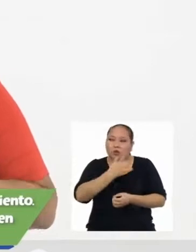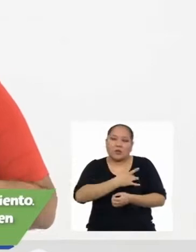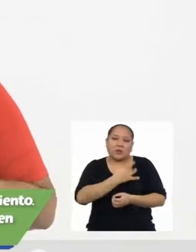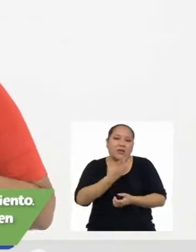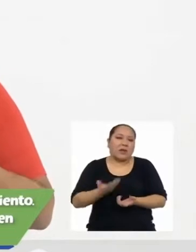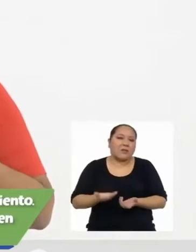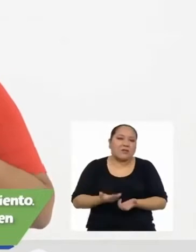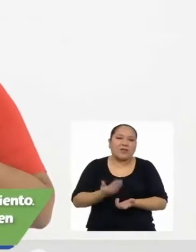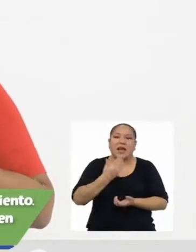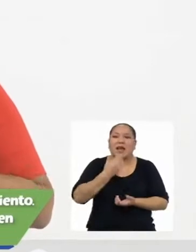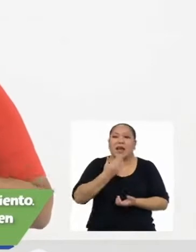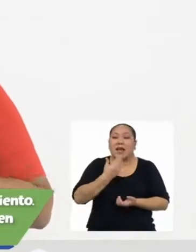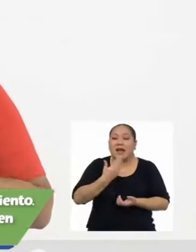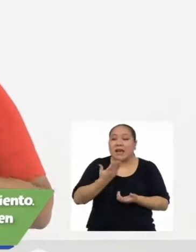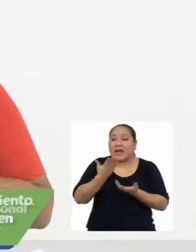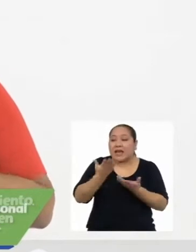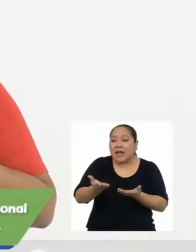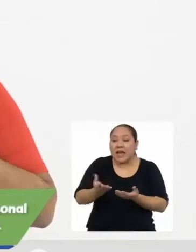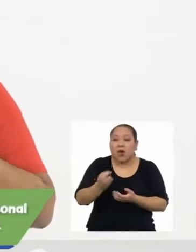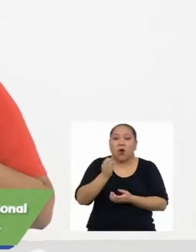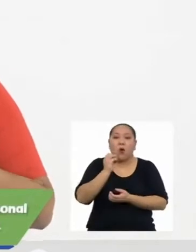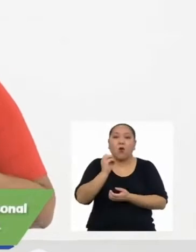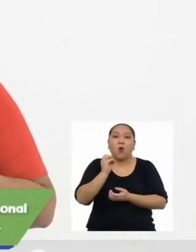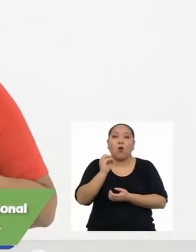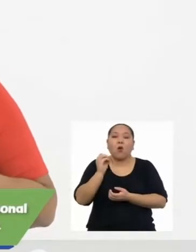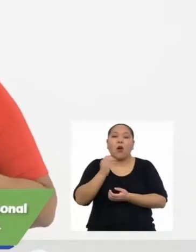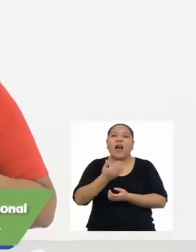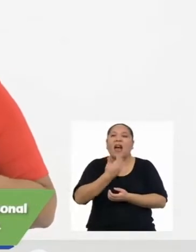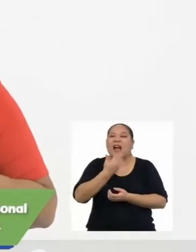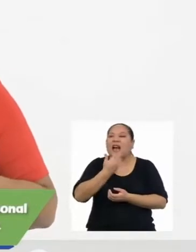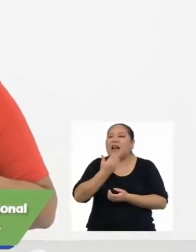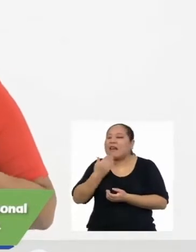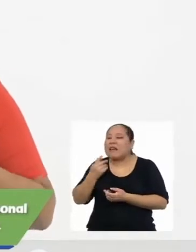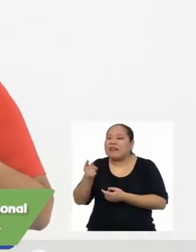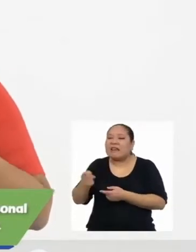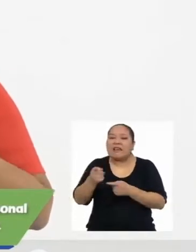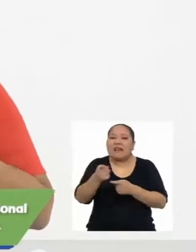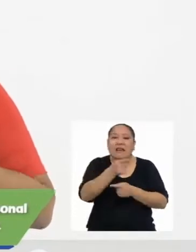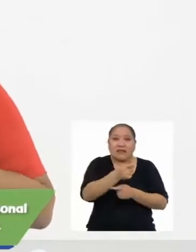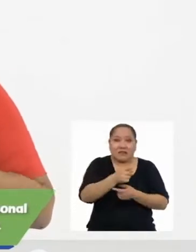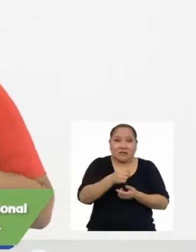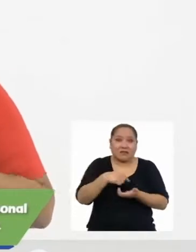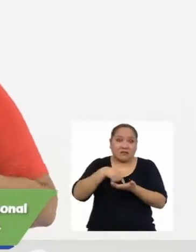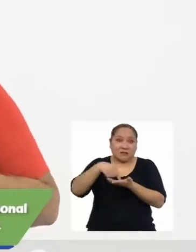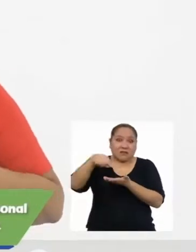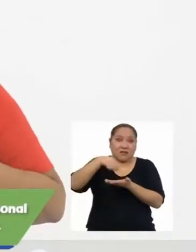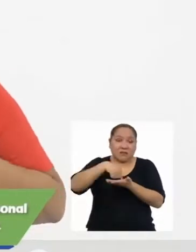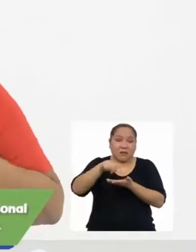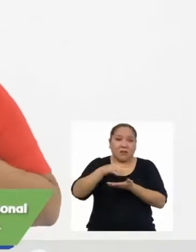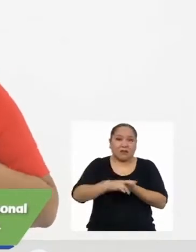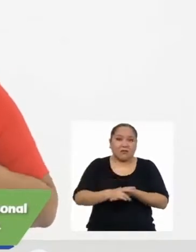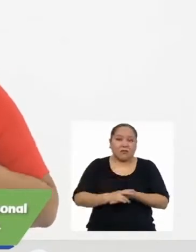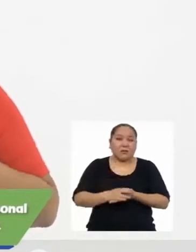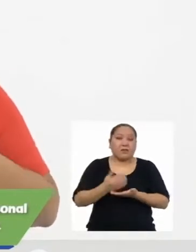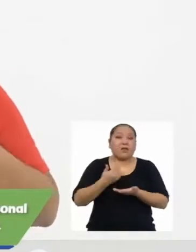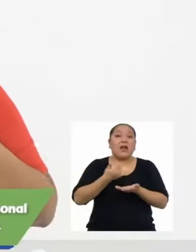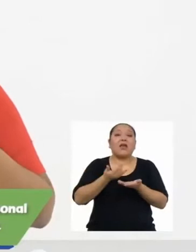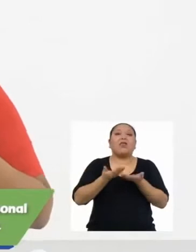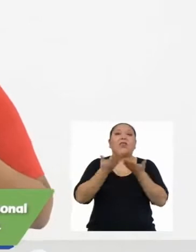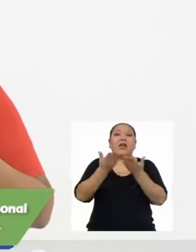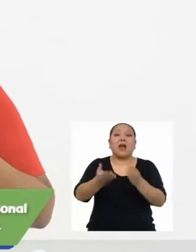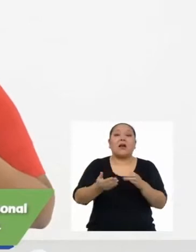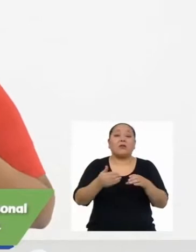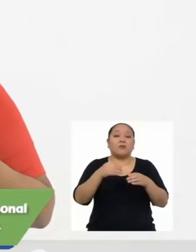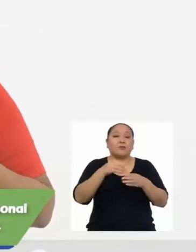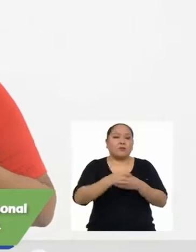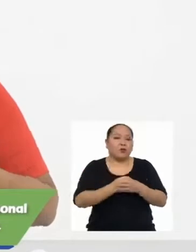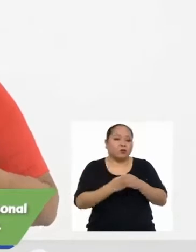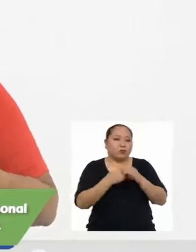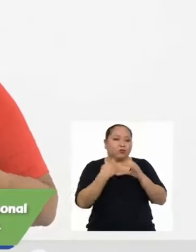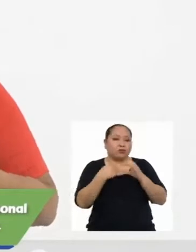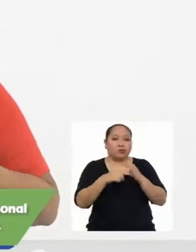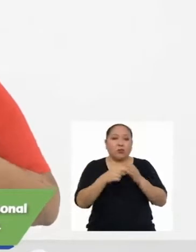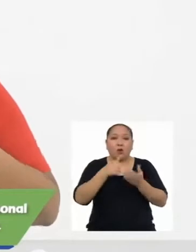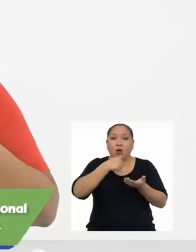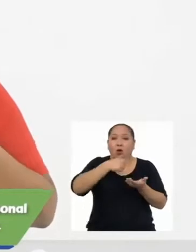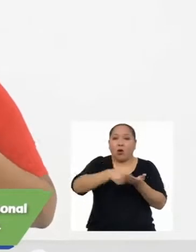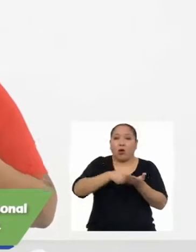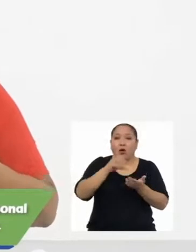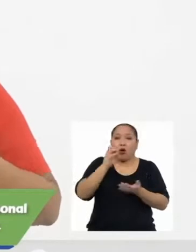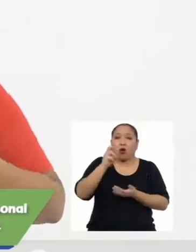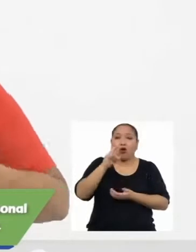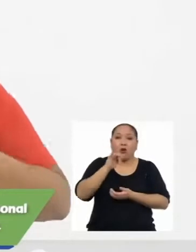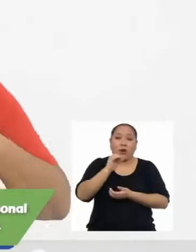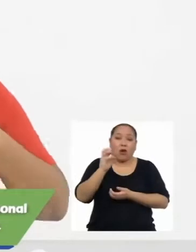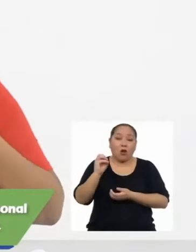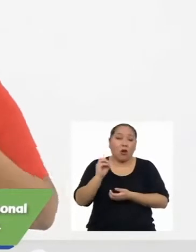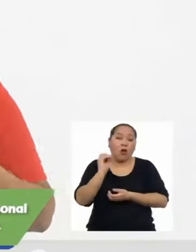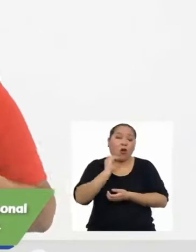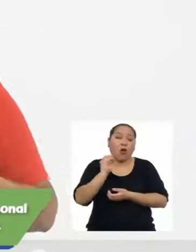o quiénes va dirigido. Se envían por correos o se entregan de manera personal a alguien. Por ello,